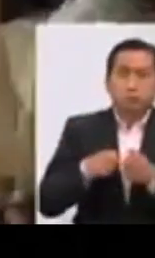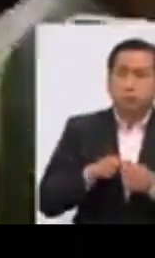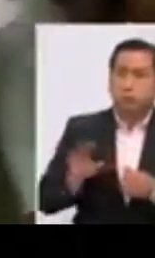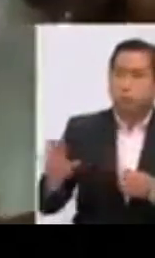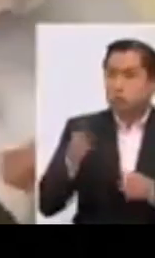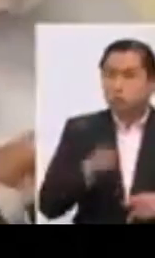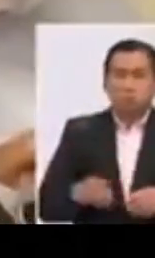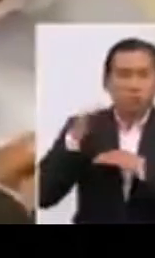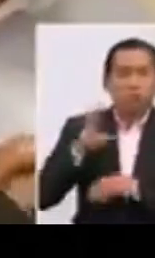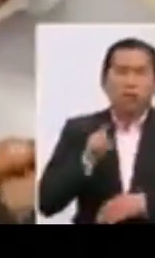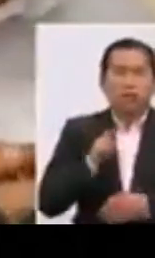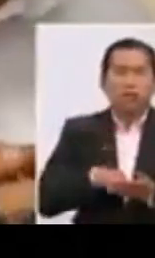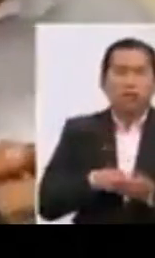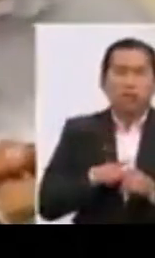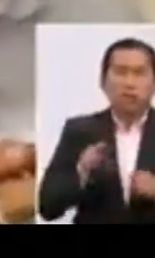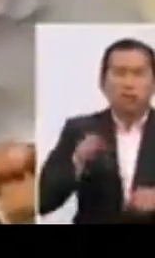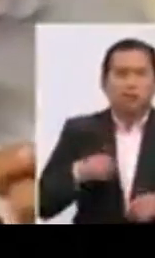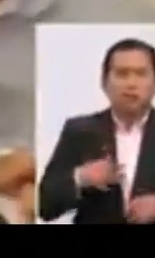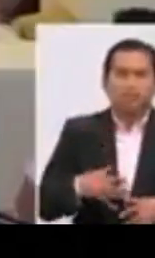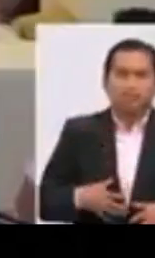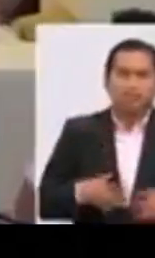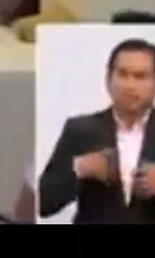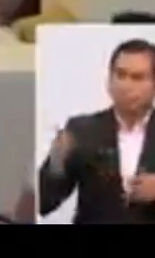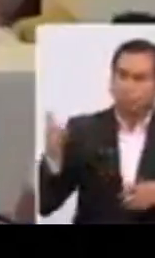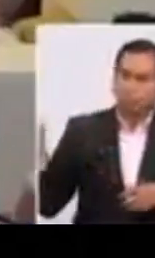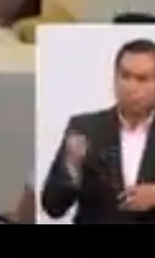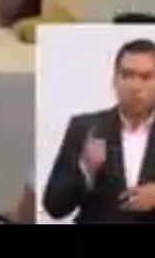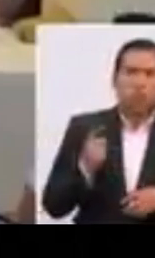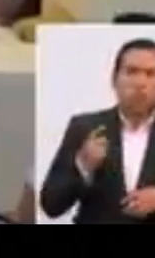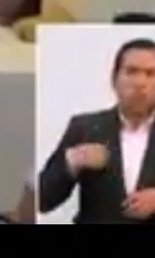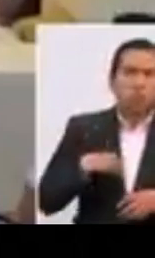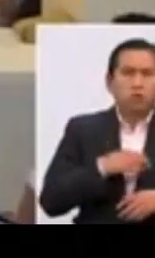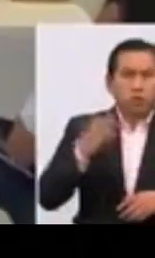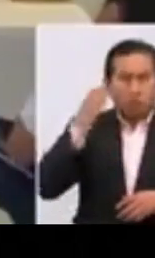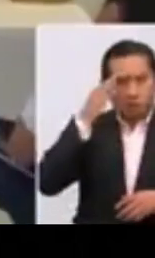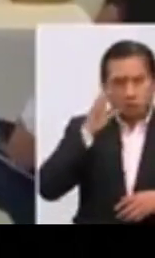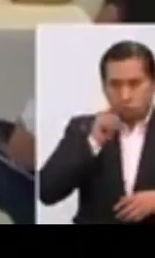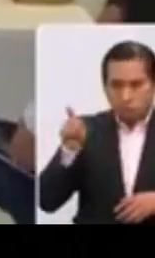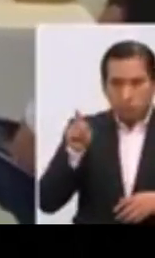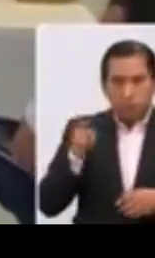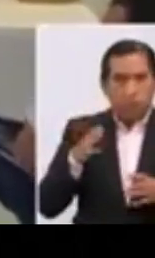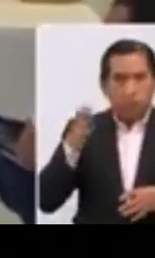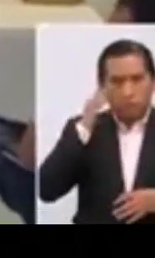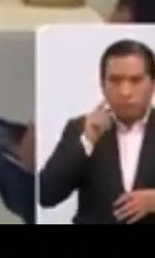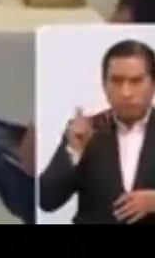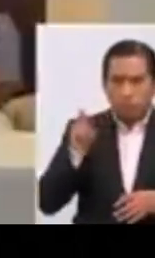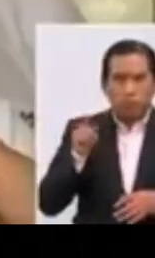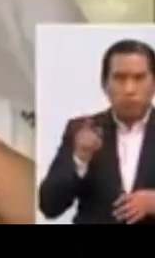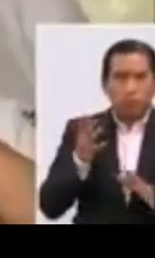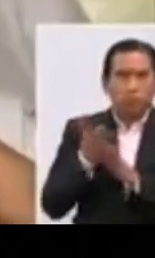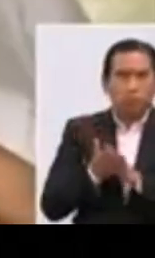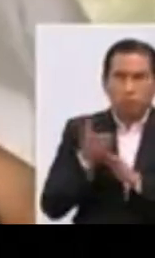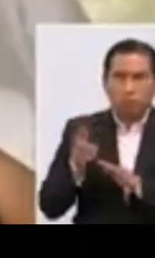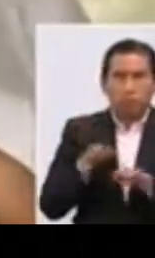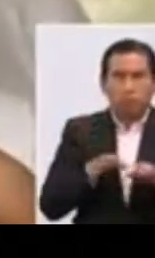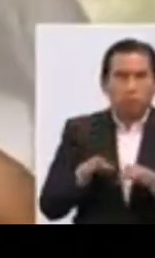gente de Santa Cruz, pero sí me molesta este tipo de actos porque lo conocemos, conocemos a este señor, sabemos cuál es la receta que siempre ha